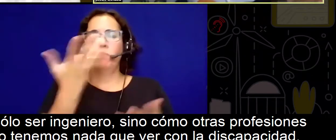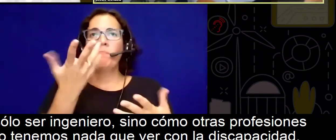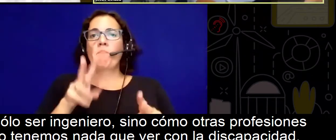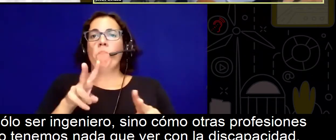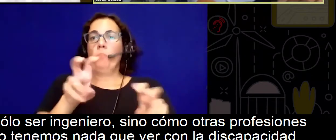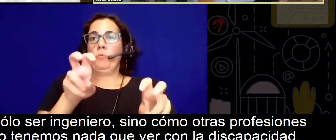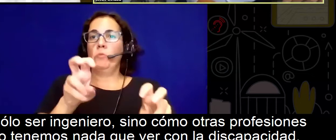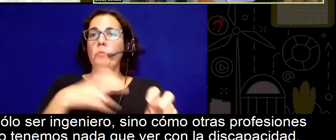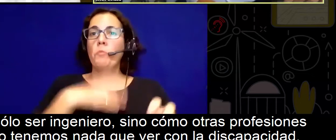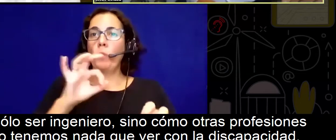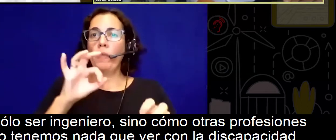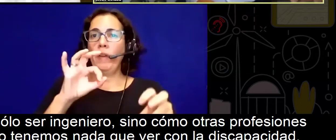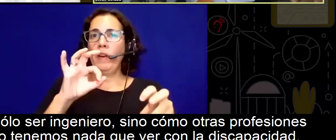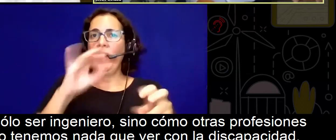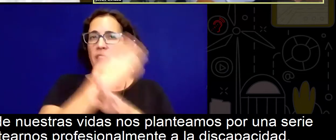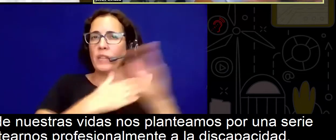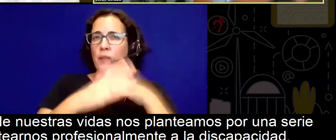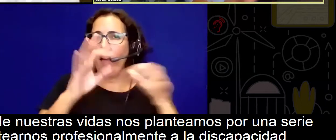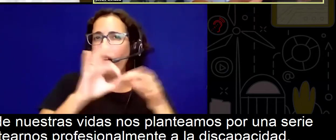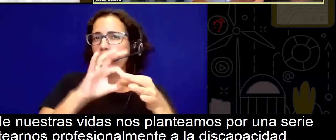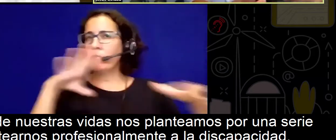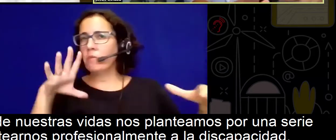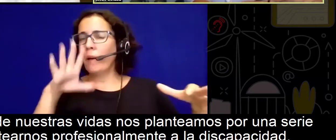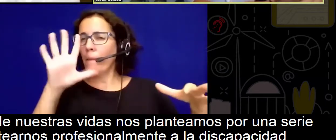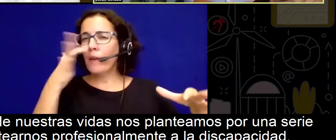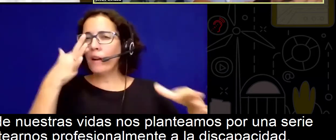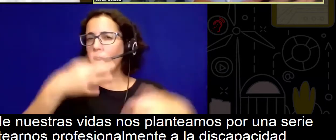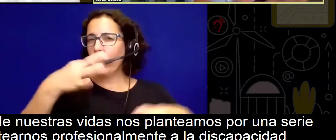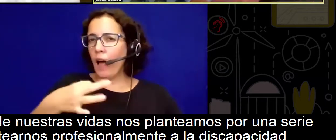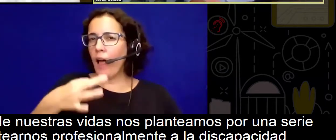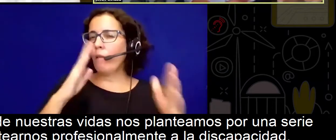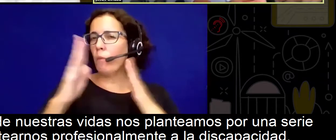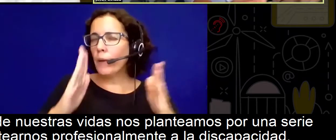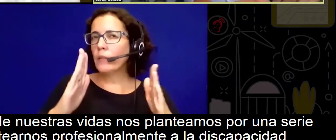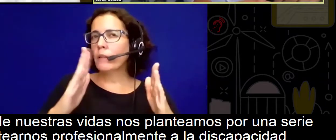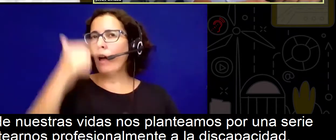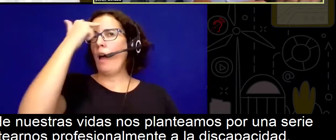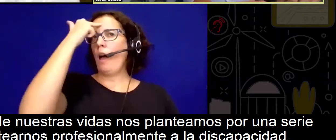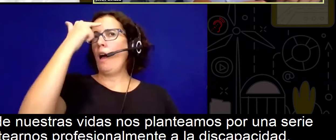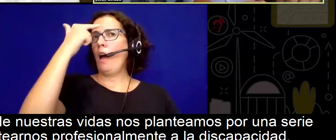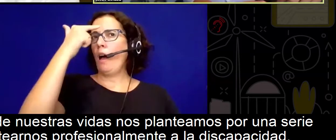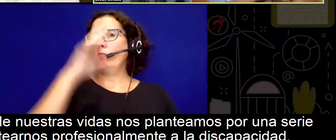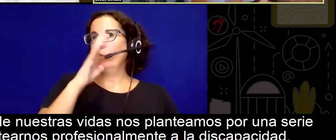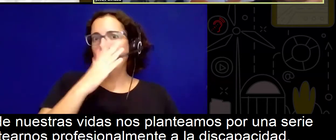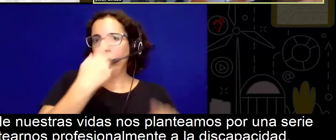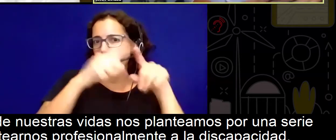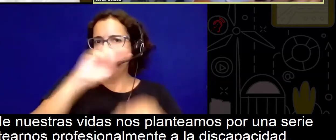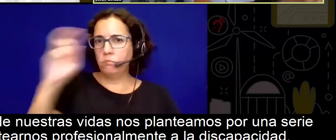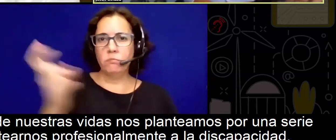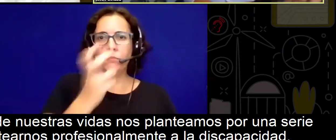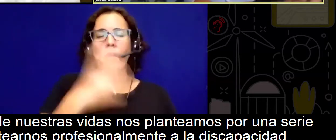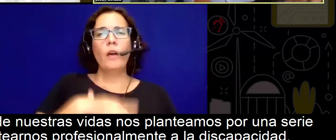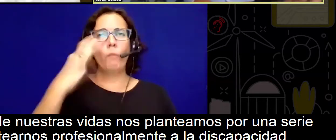no tenemos nada que ver con la discapacidad, en algún momento de nuestras vidas nos planteamos, por una serie de motivos, el